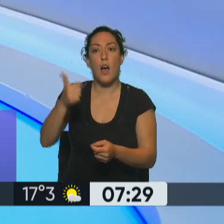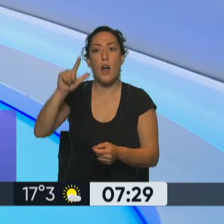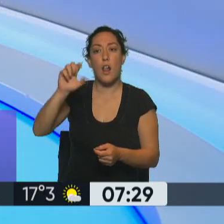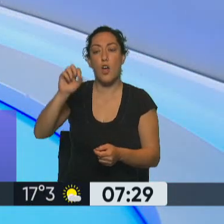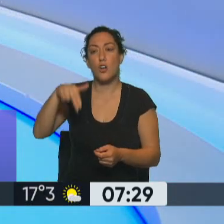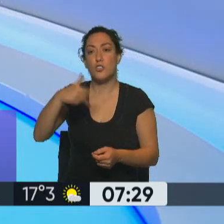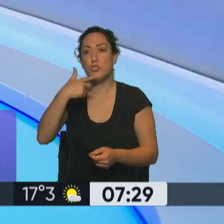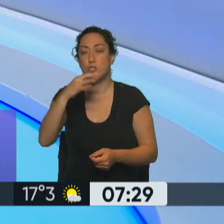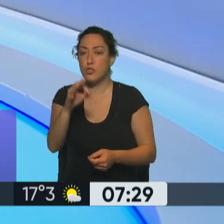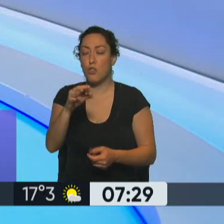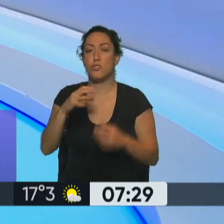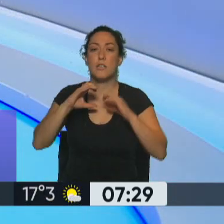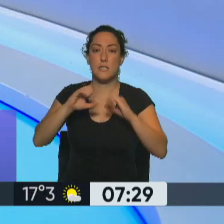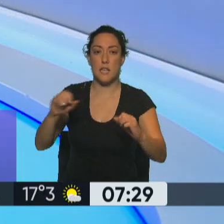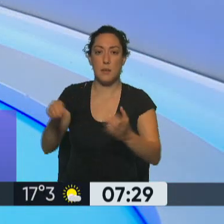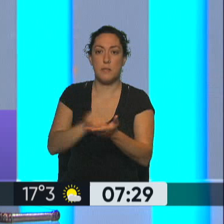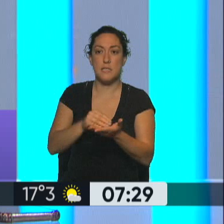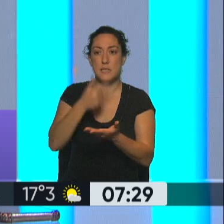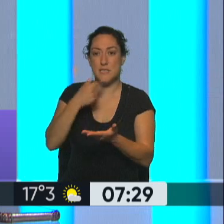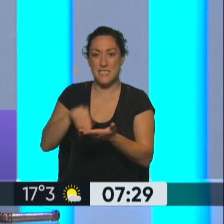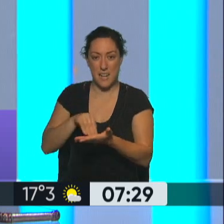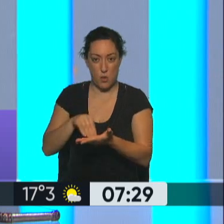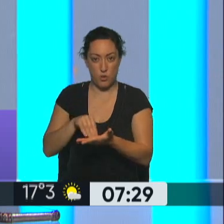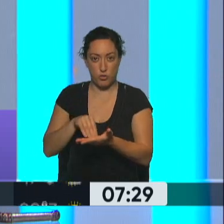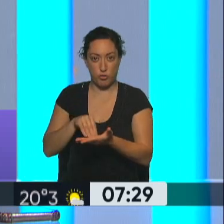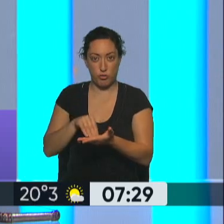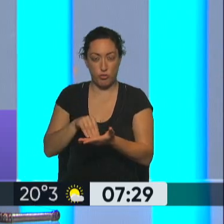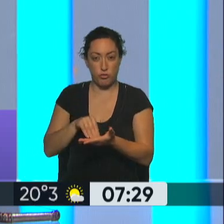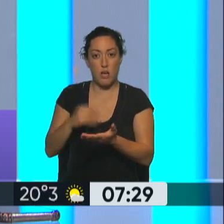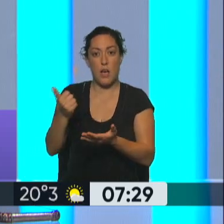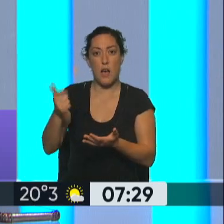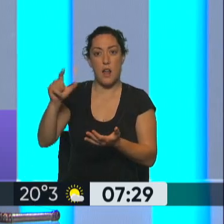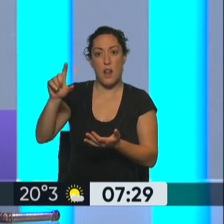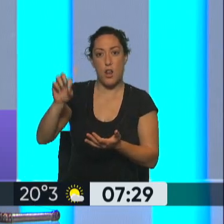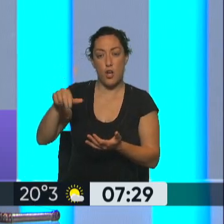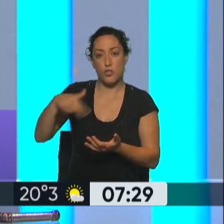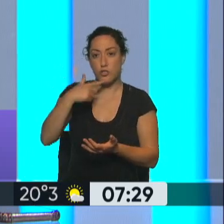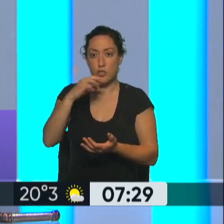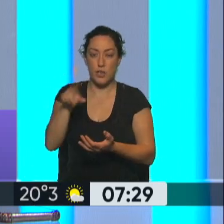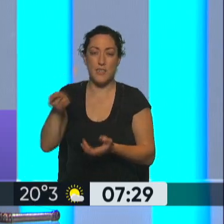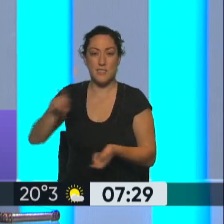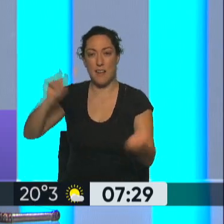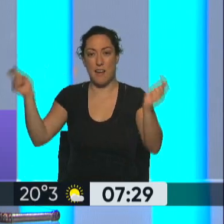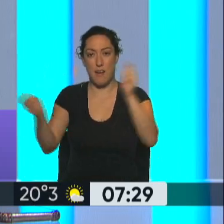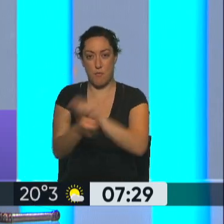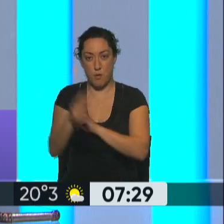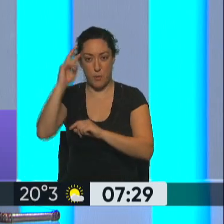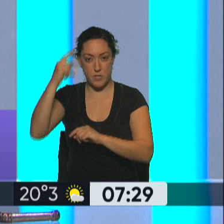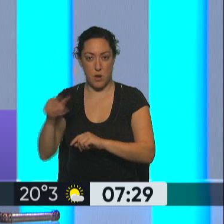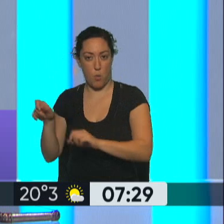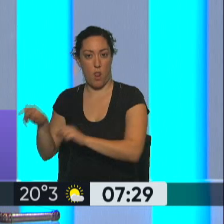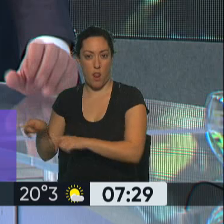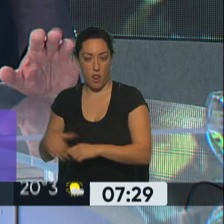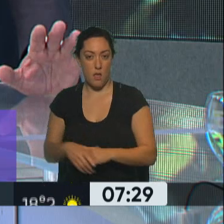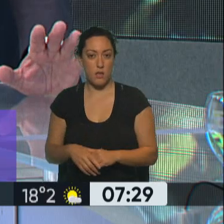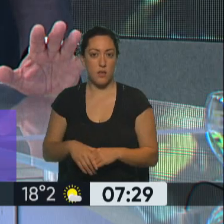secretaria administrativa del Senado Nacional. María Luz Alonso es quien va a hacer la transición dentro de, o